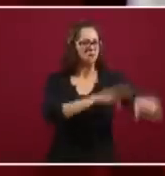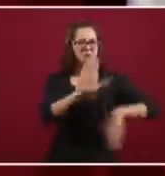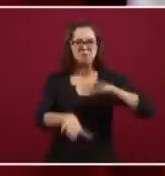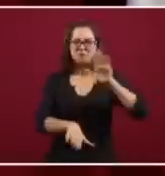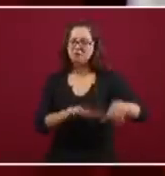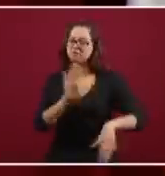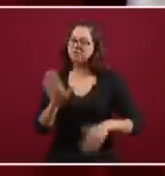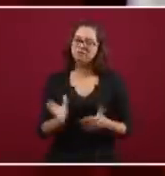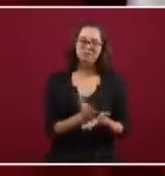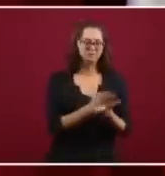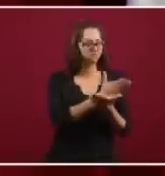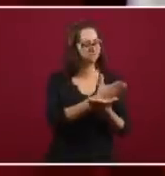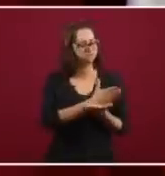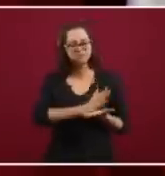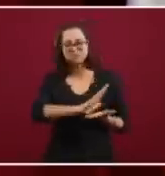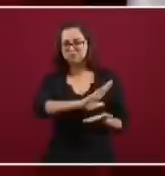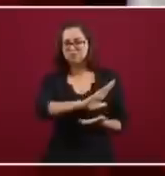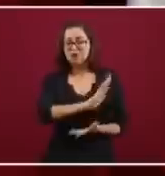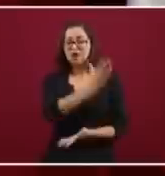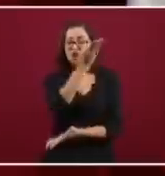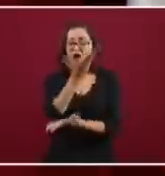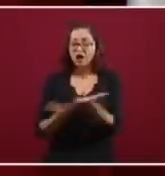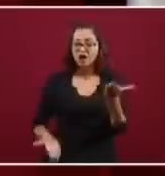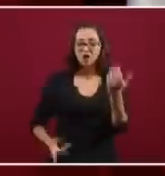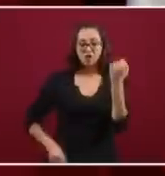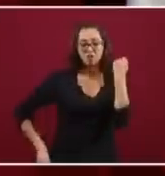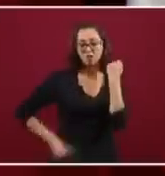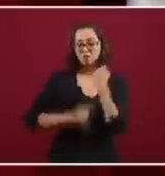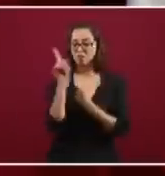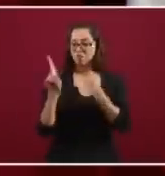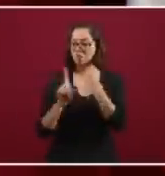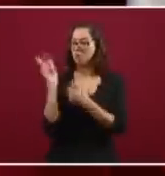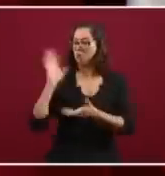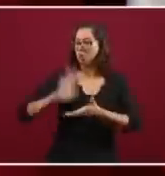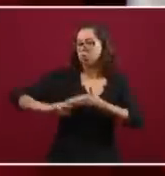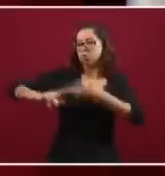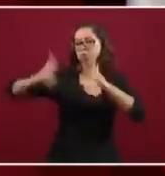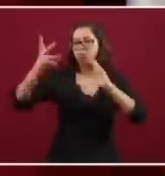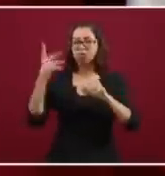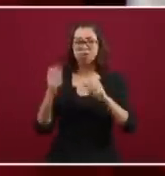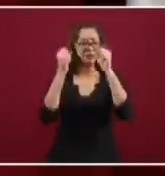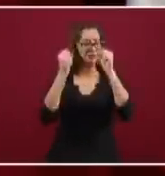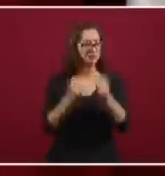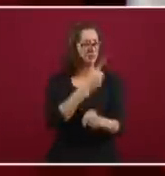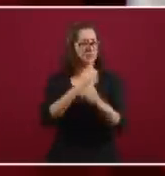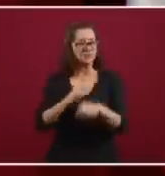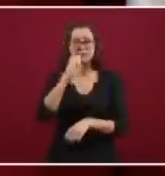es enfrentar el problema de la inseguridad y de la violencia de otra forma.